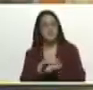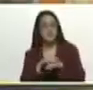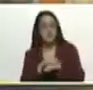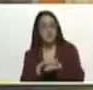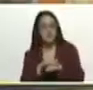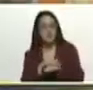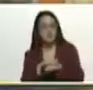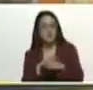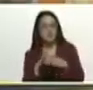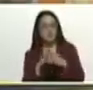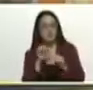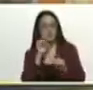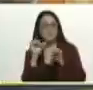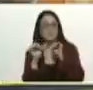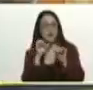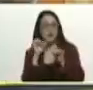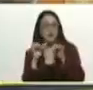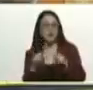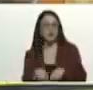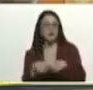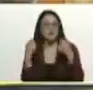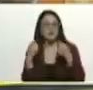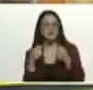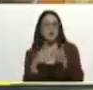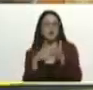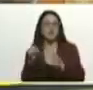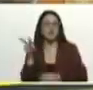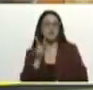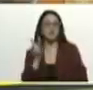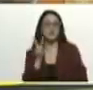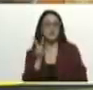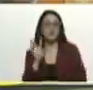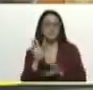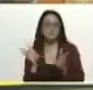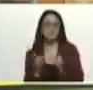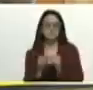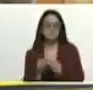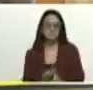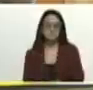por todo el mal que han causado en Venezuela. Solo eso.